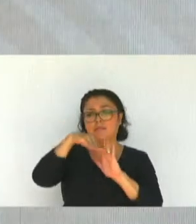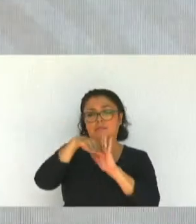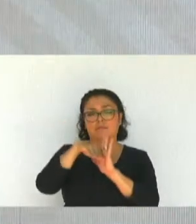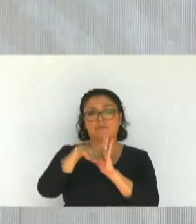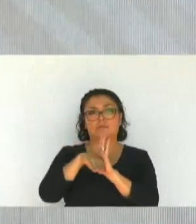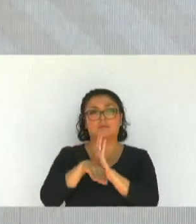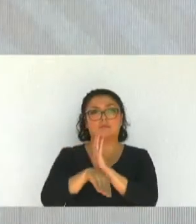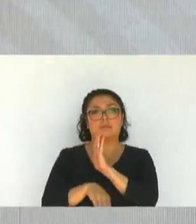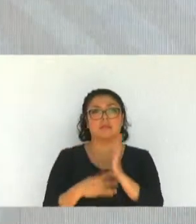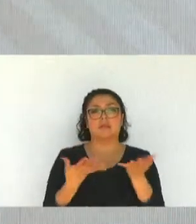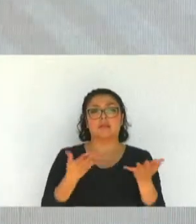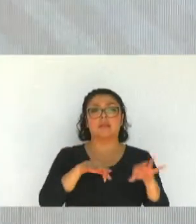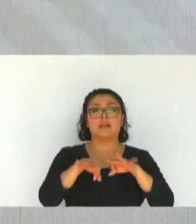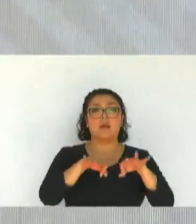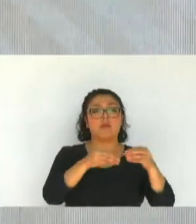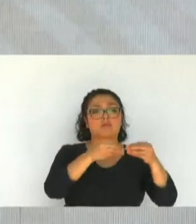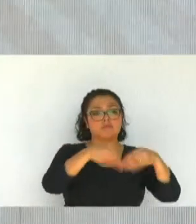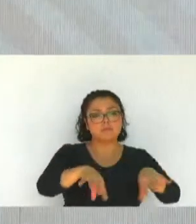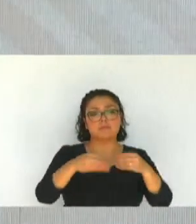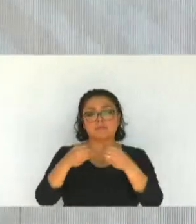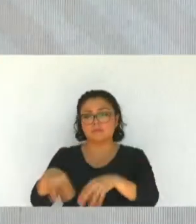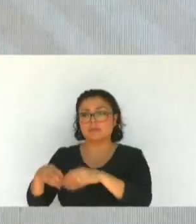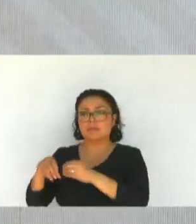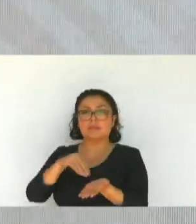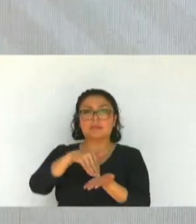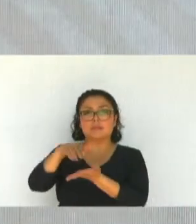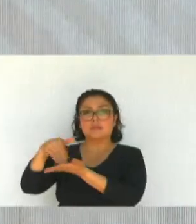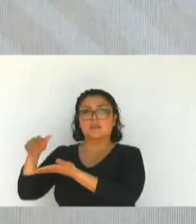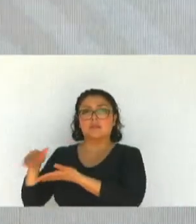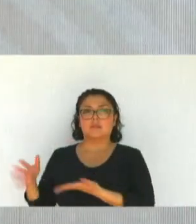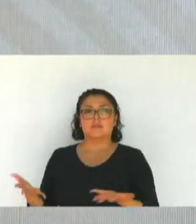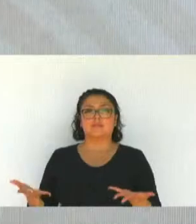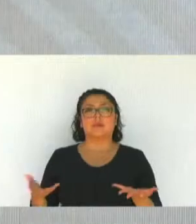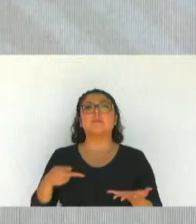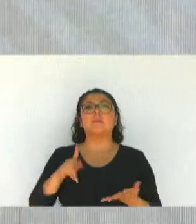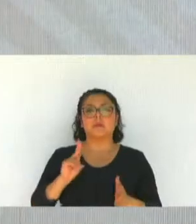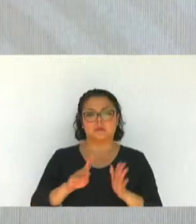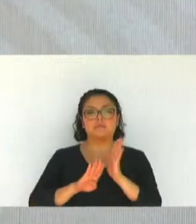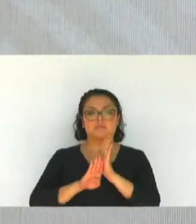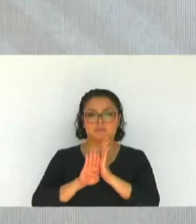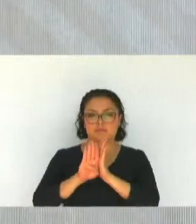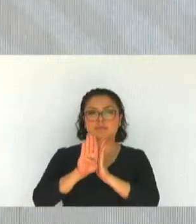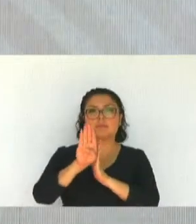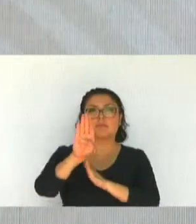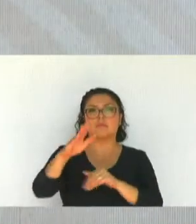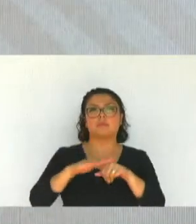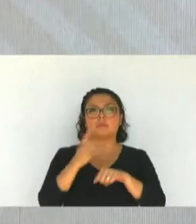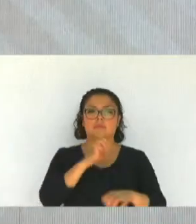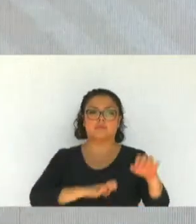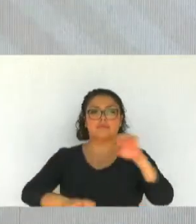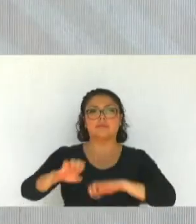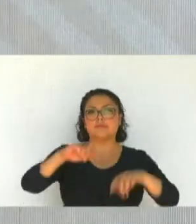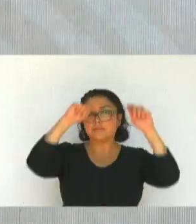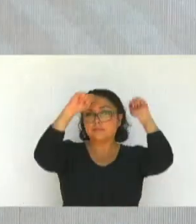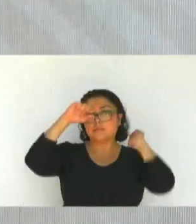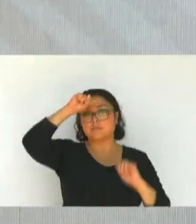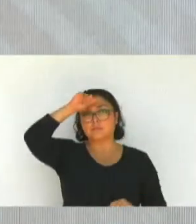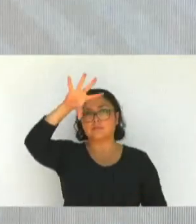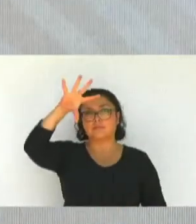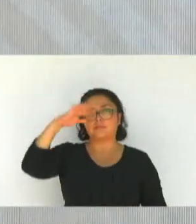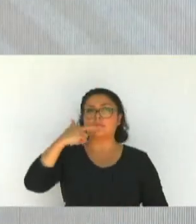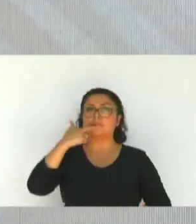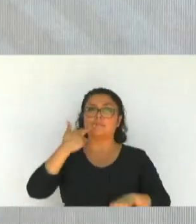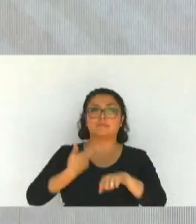fue significativamente menor. Y en el caso de la minería, no solo fue, sino que recuperaron el